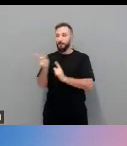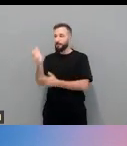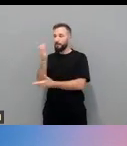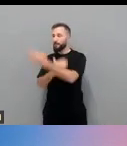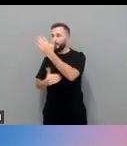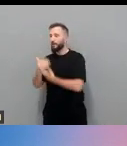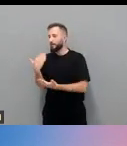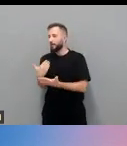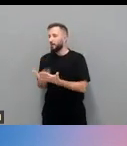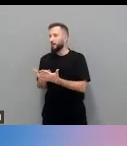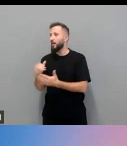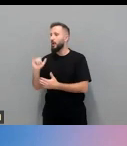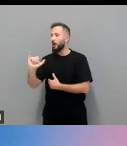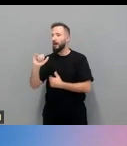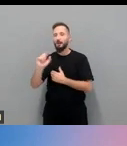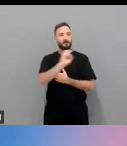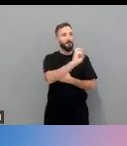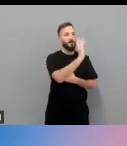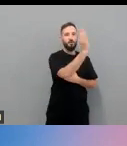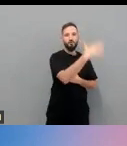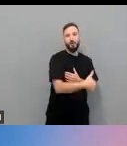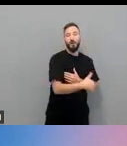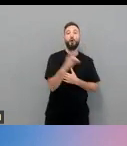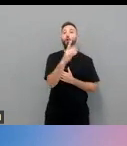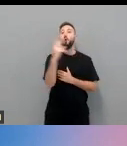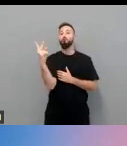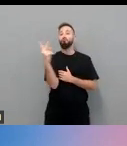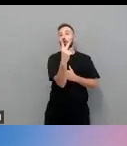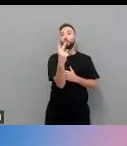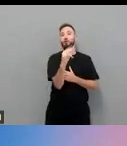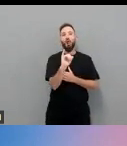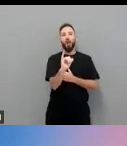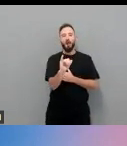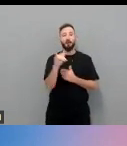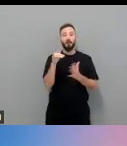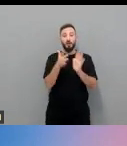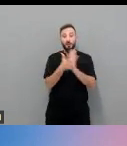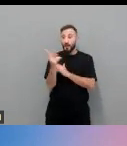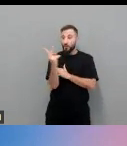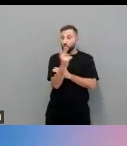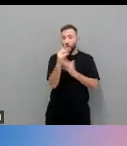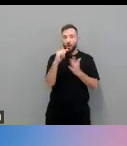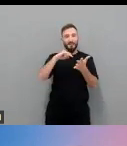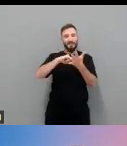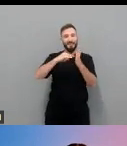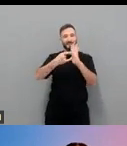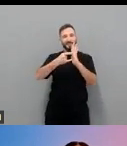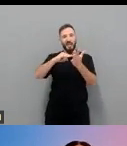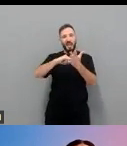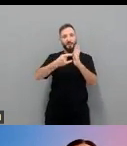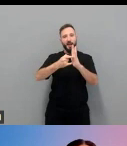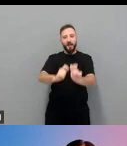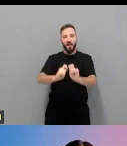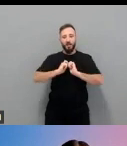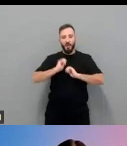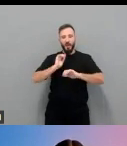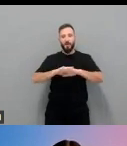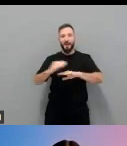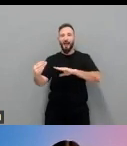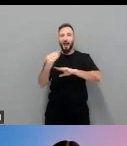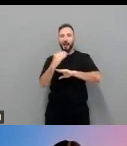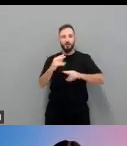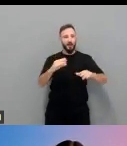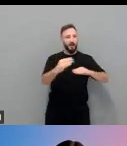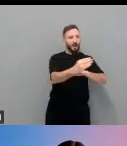o al revés, o tener los dos, ¿vale? Pero que son sistemas que nos llevan a ayudas sociales